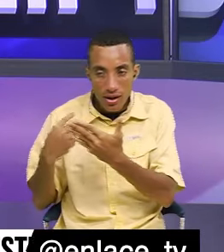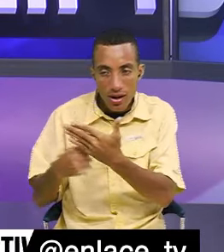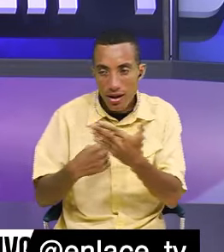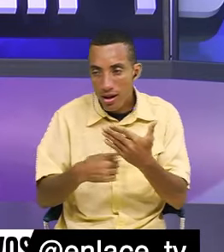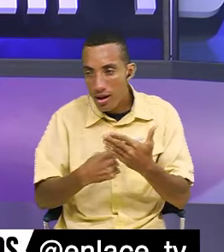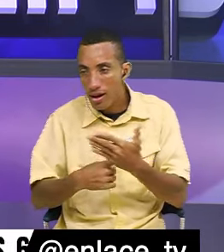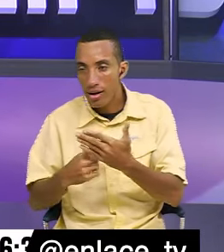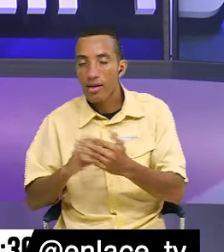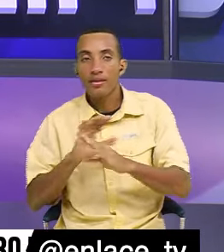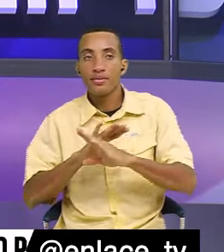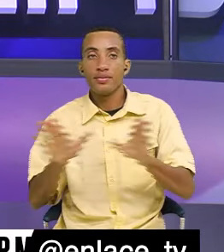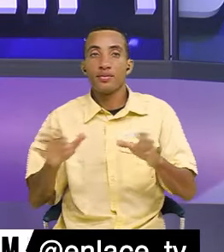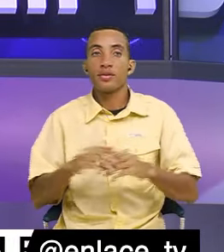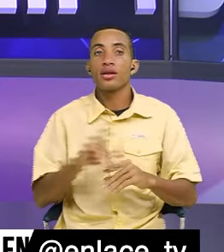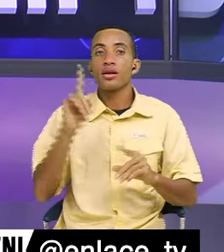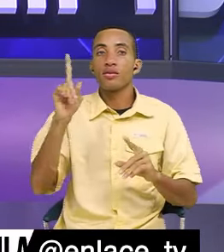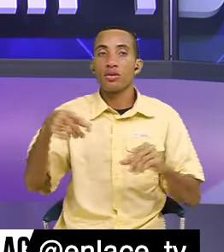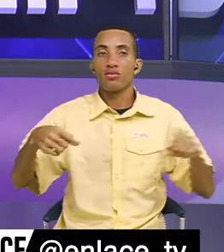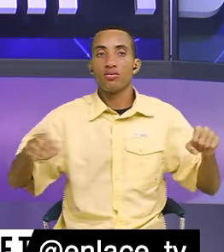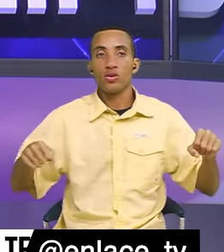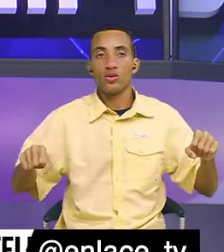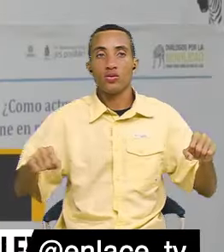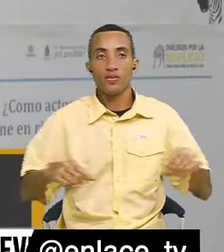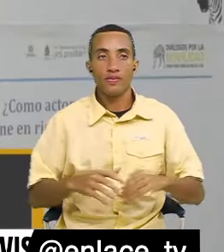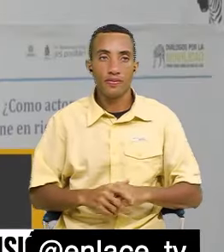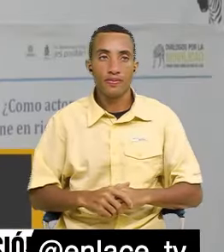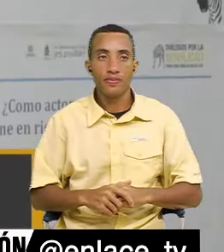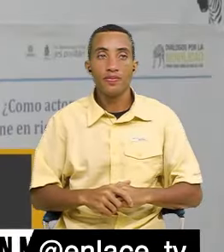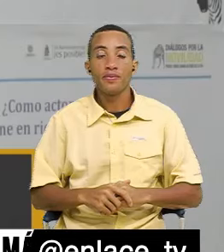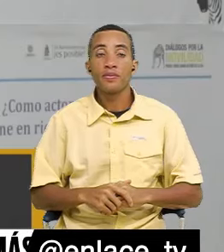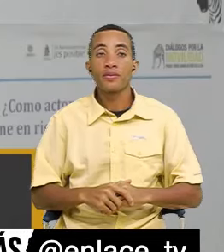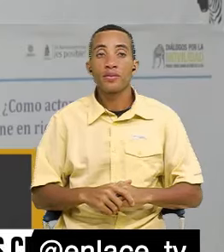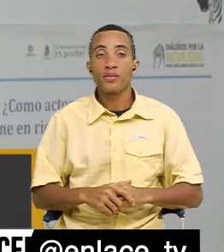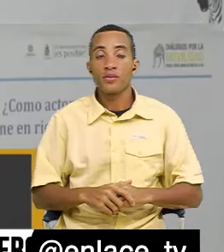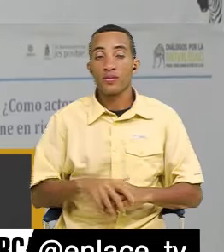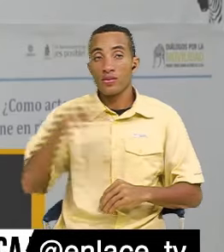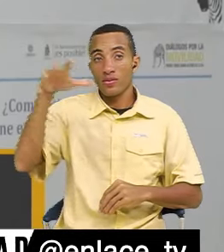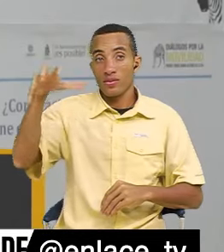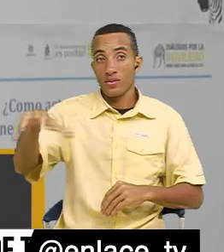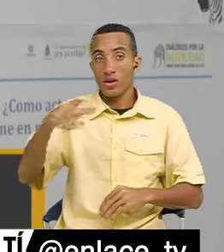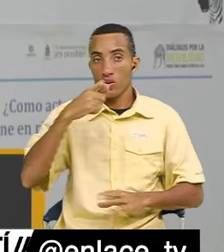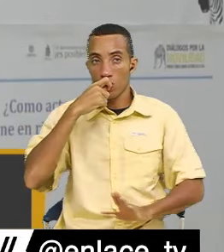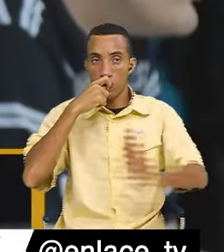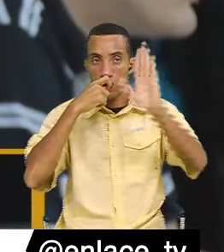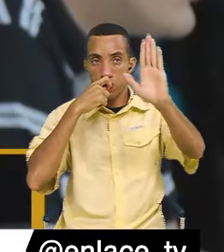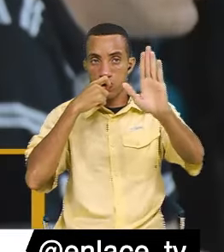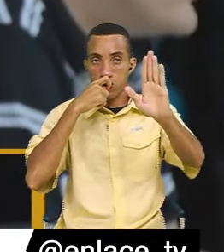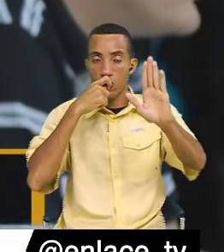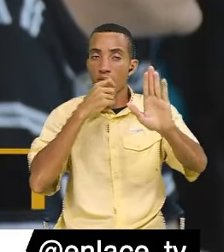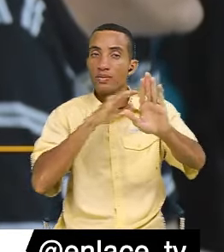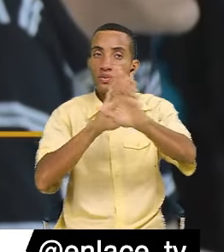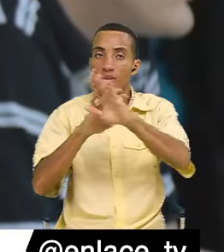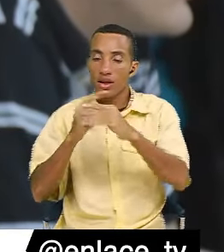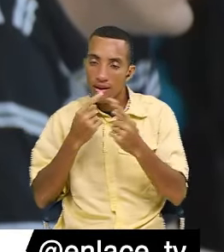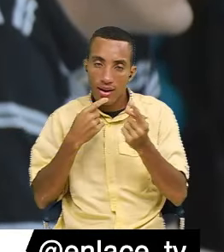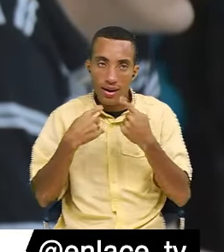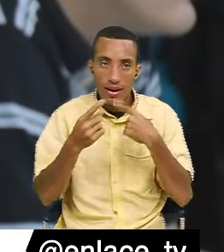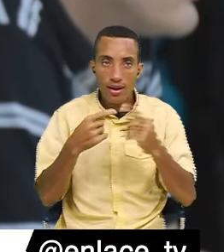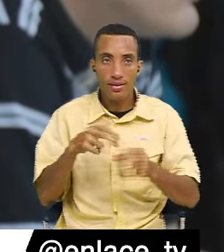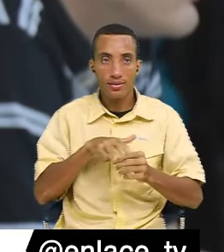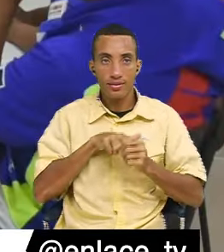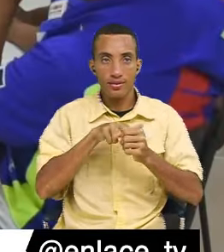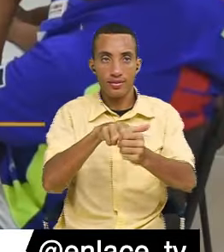con clubes de motociclismo. La Inspección de Tránsito y Transporte de Barranca Bermeja continúa con los llamados diálogos por la movilidad. Una de